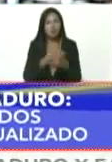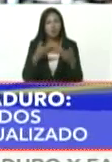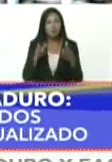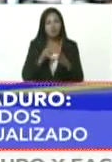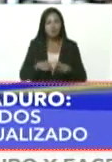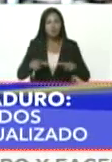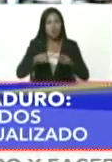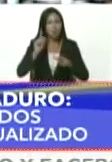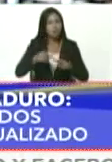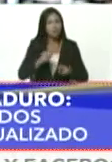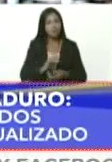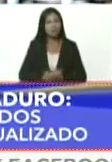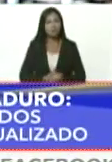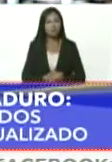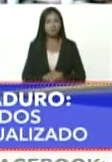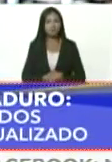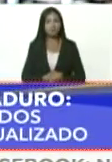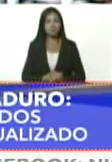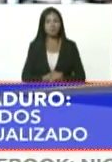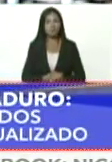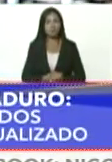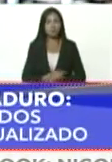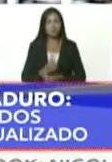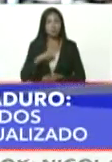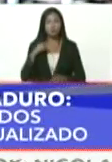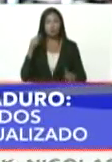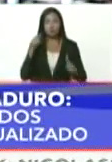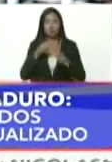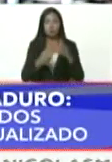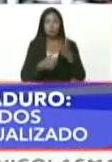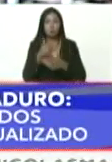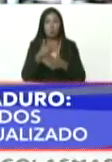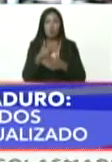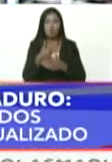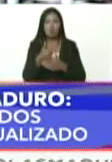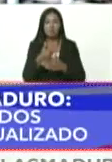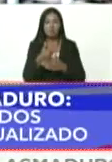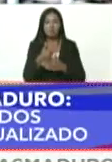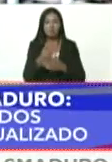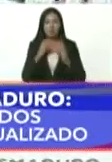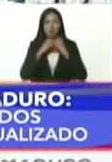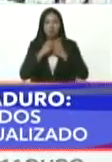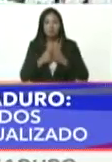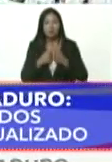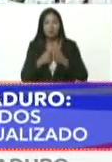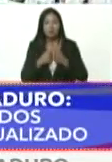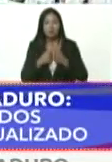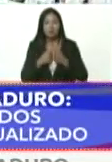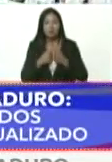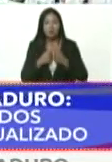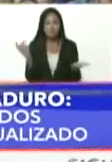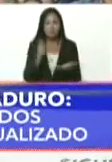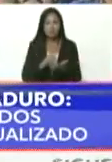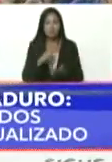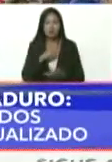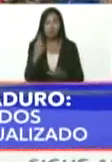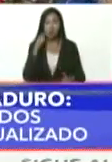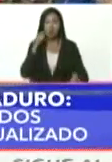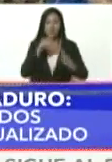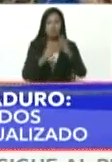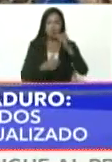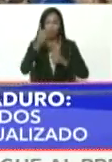territorio. Para un objetivo mayor, Blanca Ecao, Aristóbulis Turi, compañeras, un objetivo